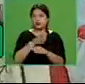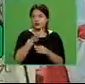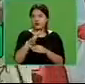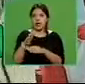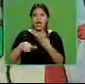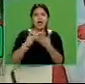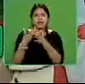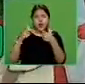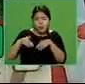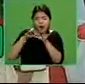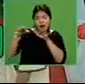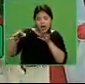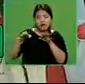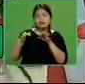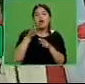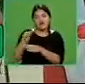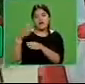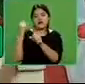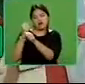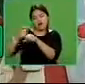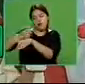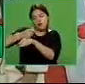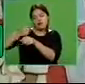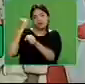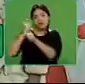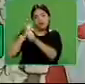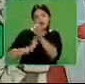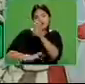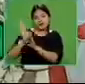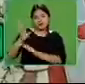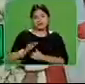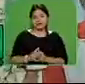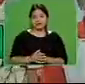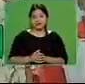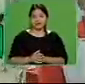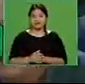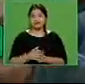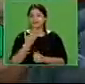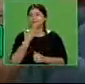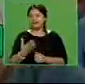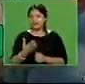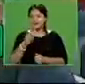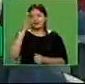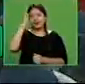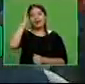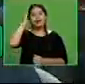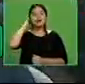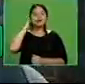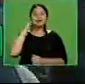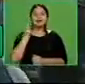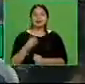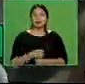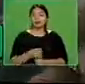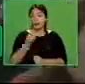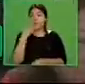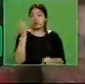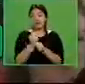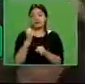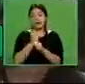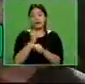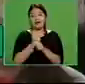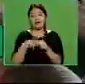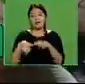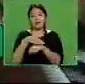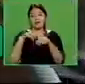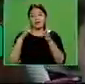más lejano, ahí está el gobierno bolivariano avanzando y trabajando. Gracias, Aloa. Tremendo trabajo